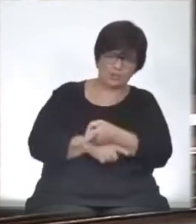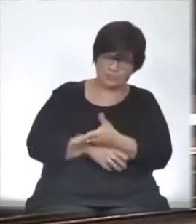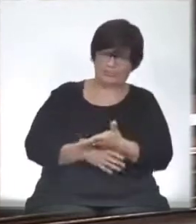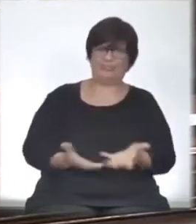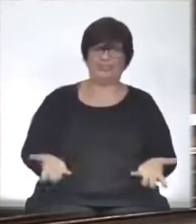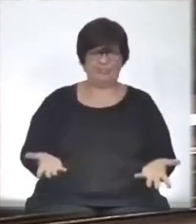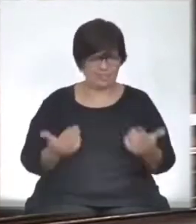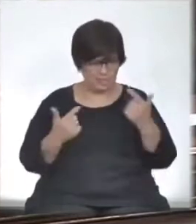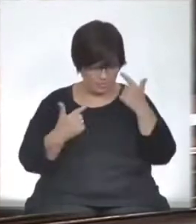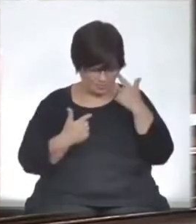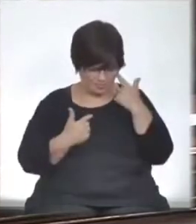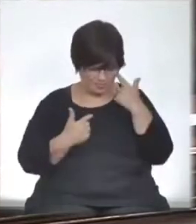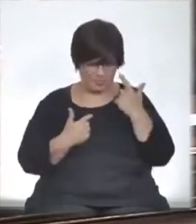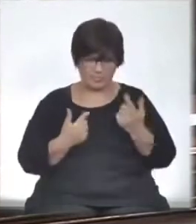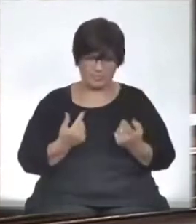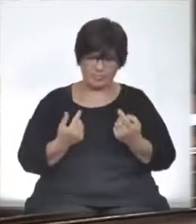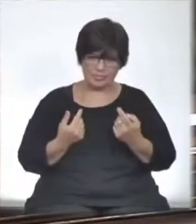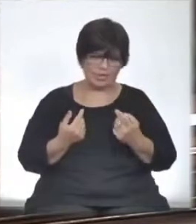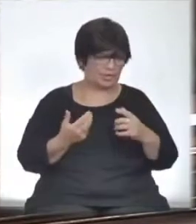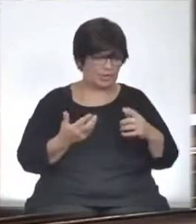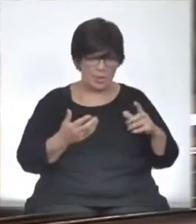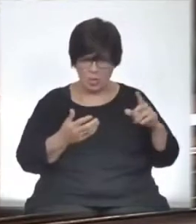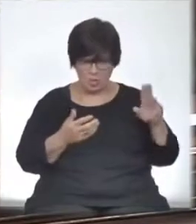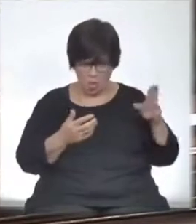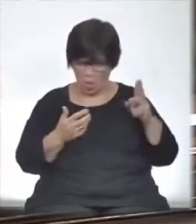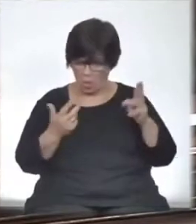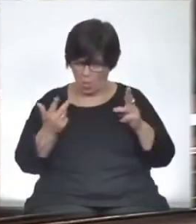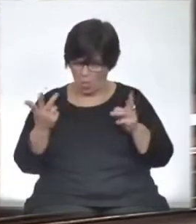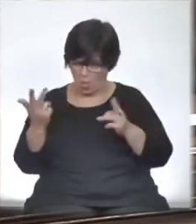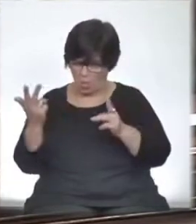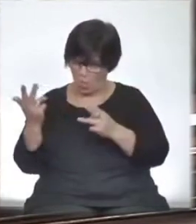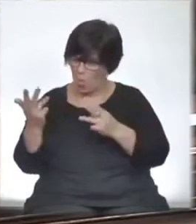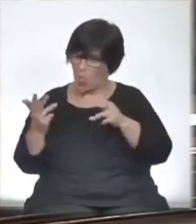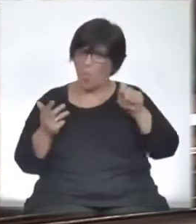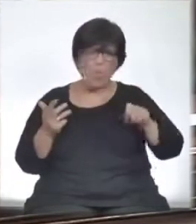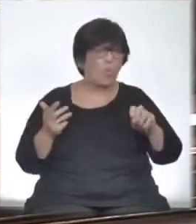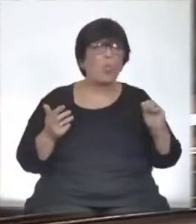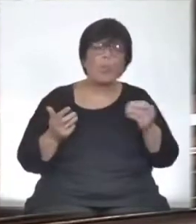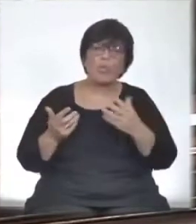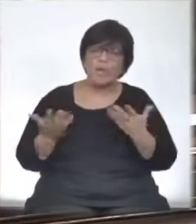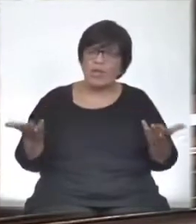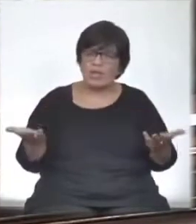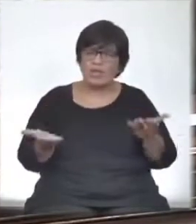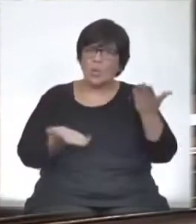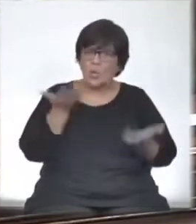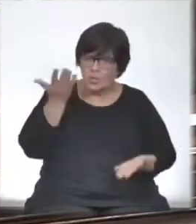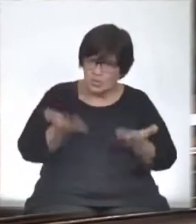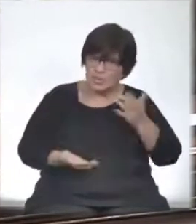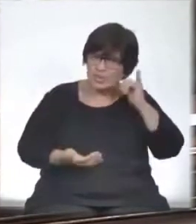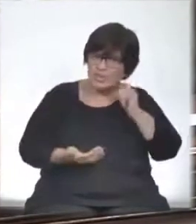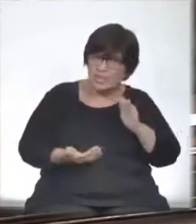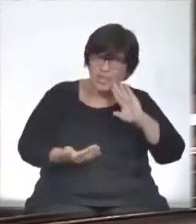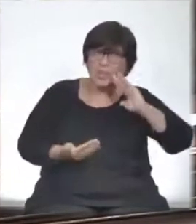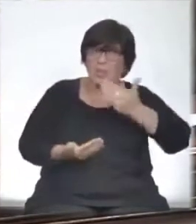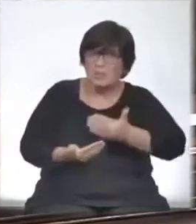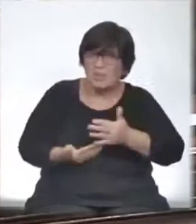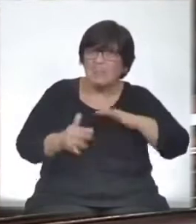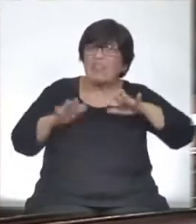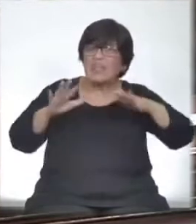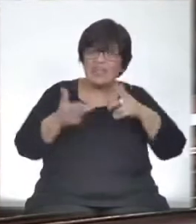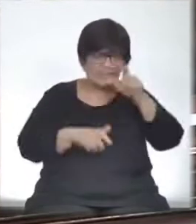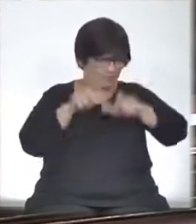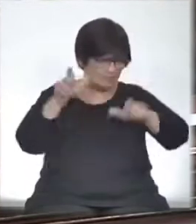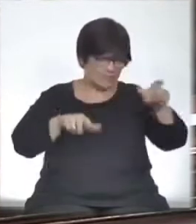digo, y en todas esas muertes, ¿qué juicio hubo? ¿Qué justicia hubo? ¿Qué reconocimiento hubo para